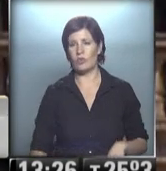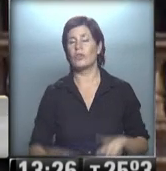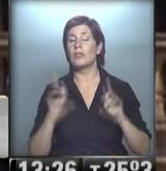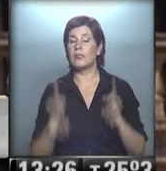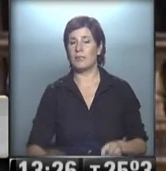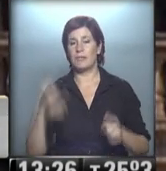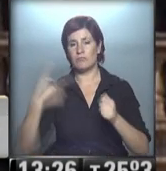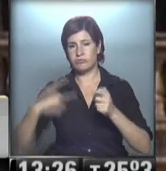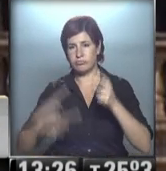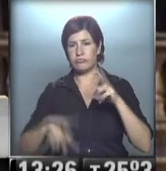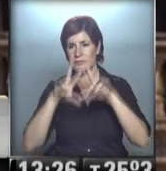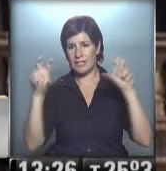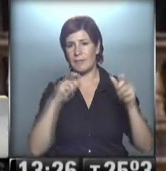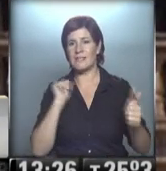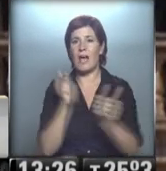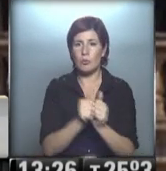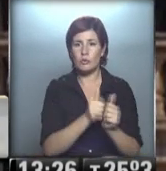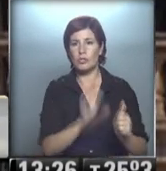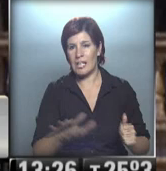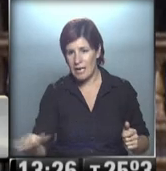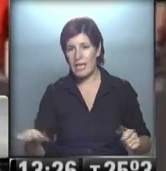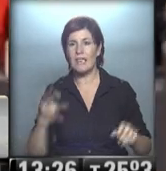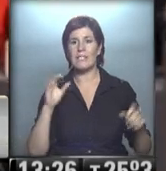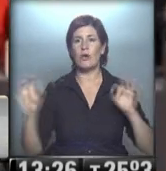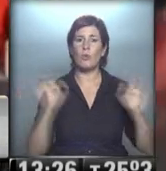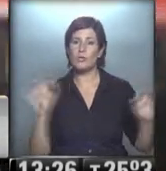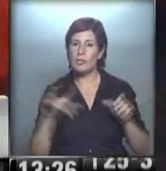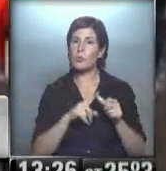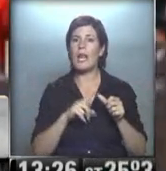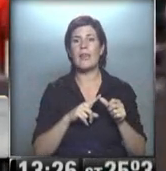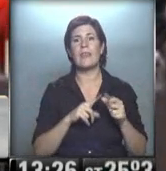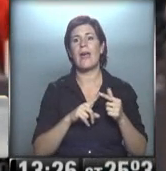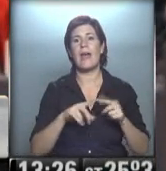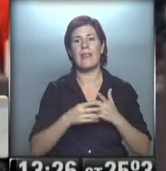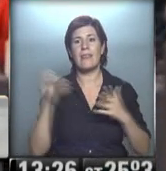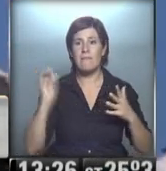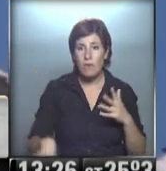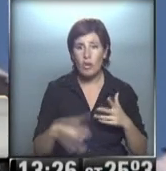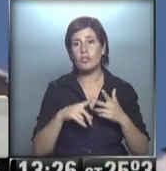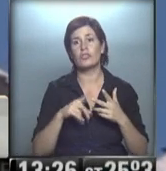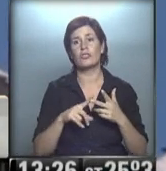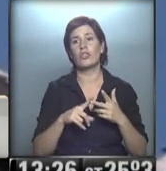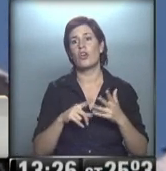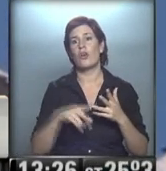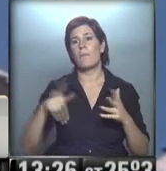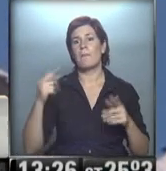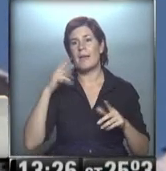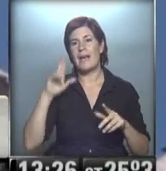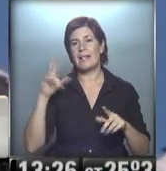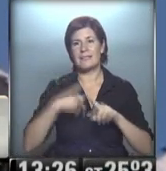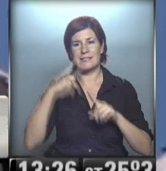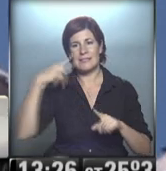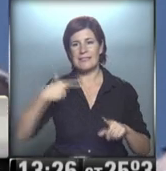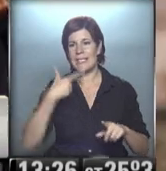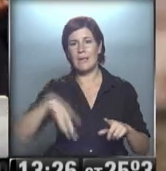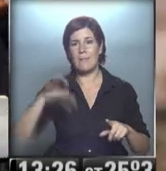temas, habló de los abusos sexuales a niños, de la homosexualidad, del divorcio, de la globalización y del marxismo, por mencionar algunos temas. En todos